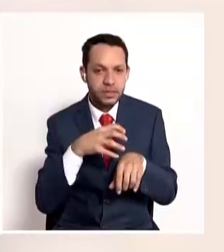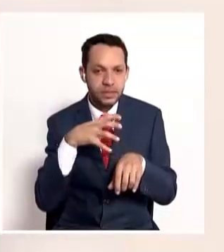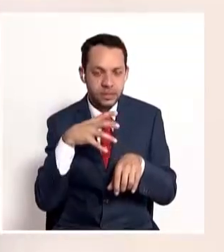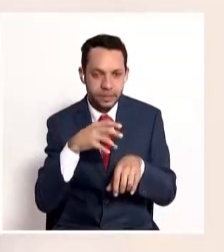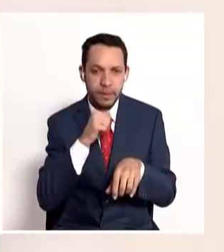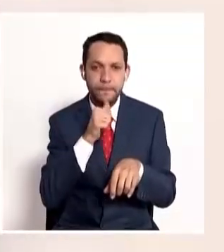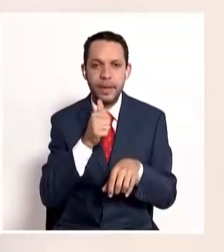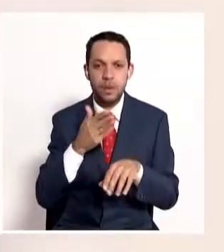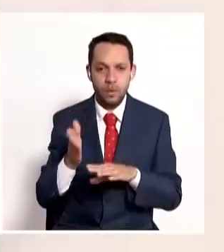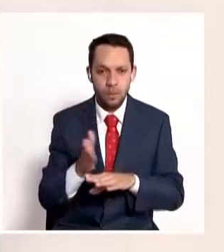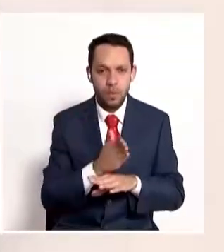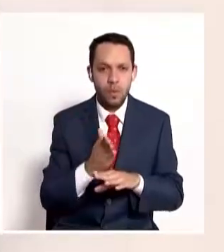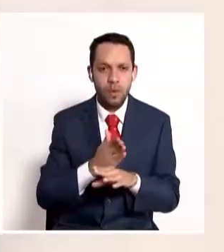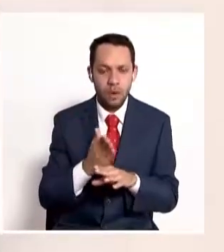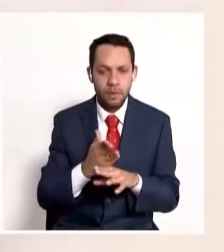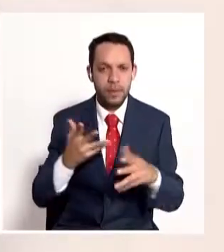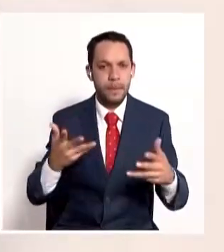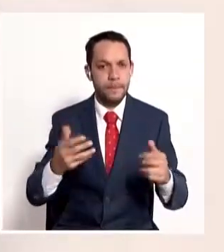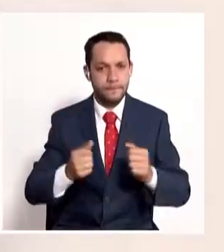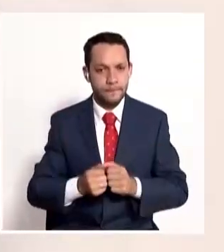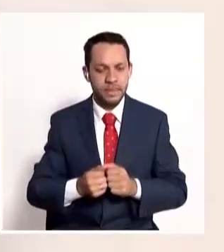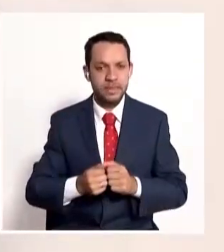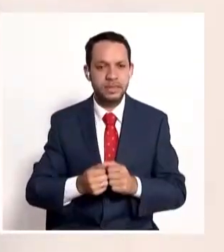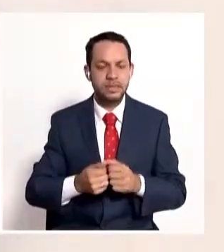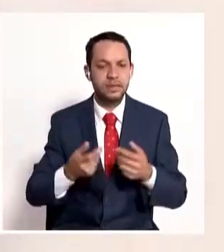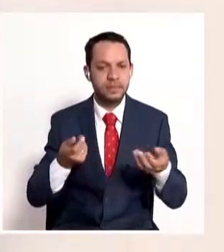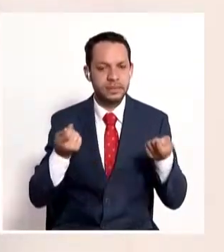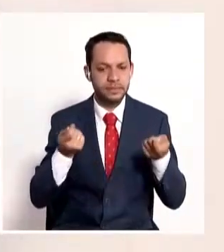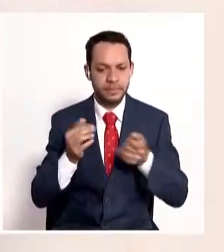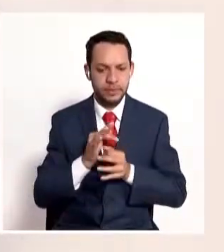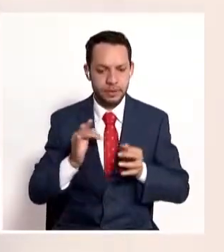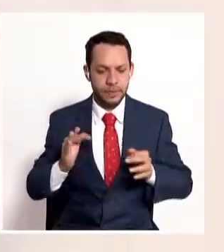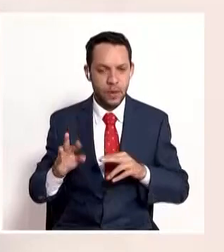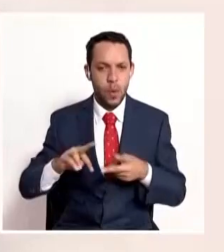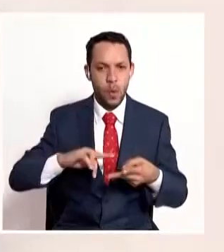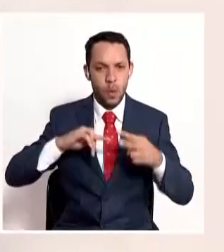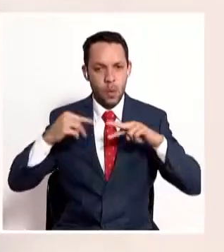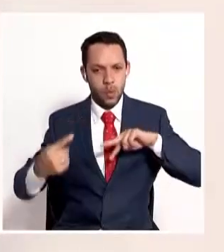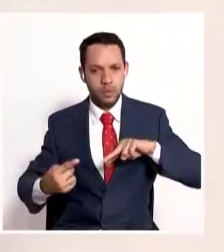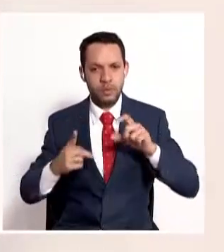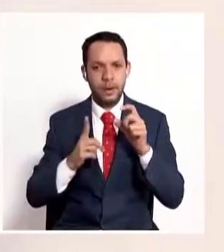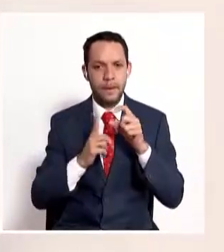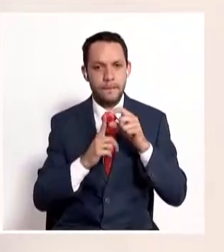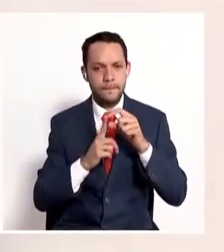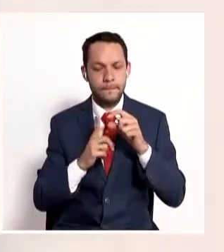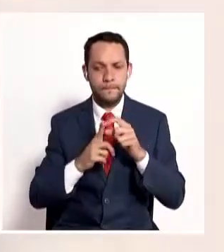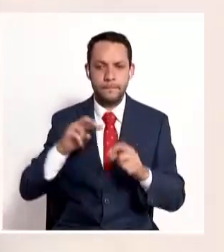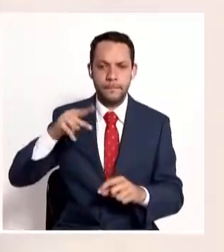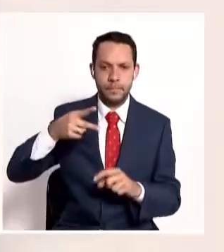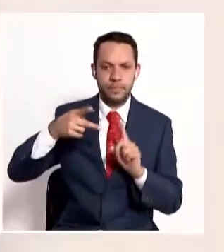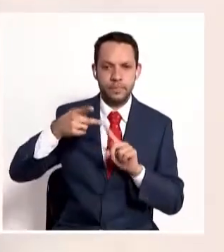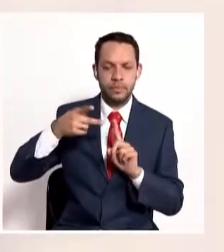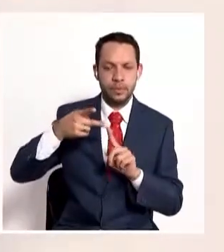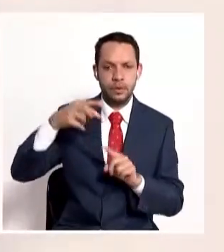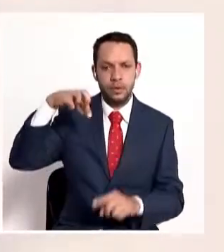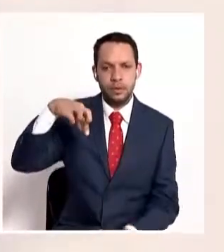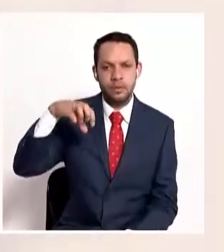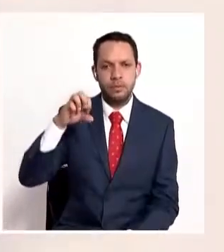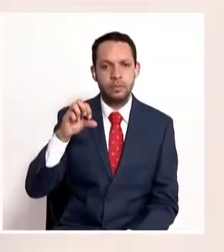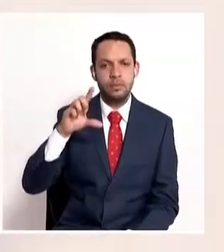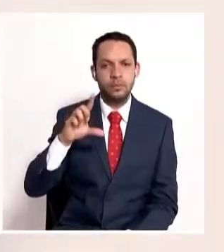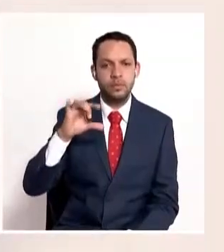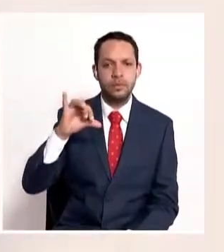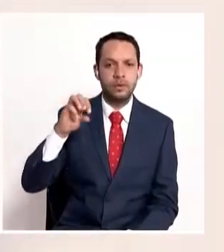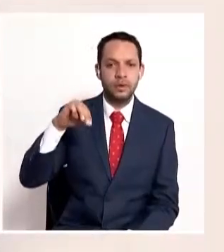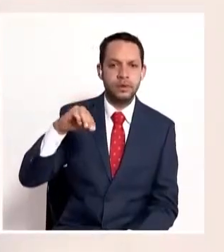terapias manuales de orden miofacial la polis mialgia ya está dentro de las patologías más de una paz de